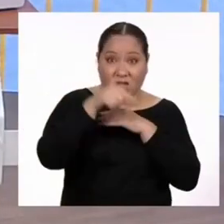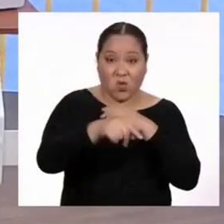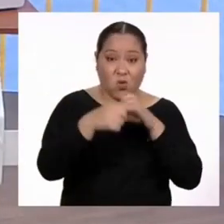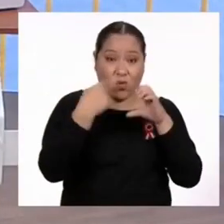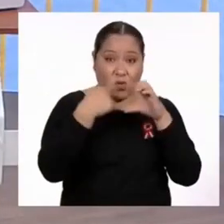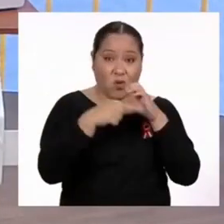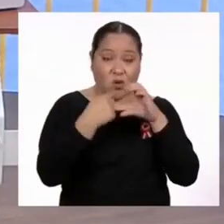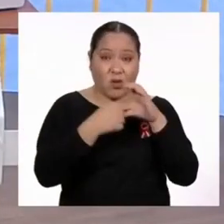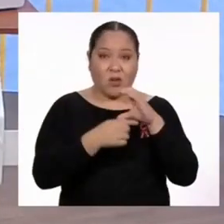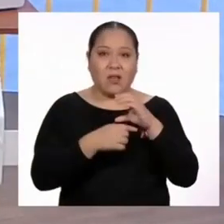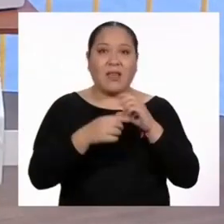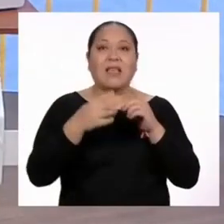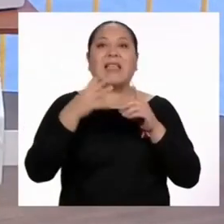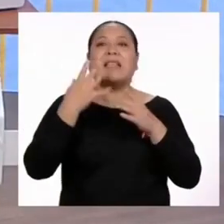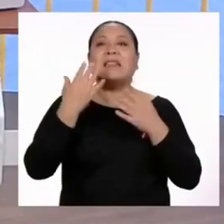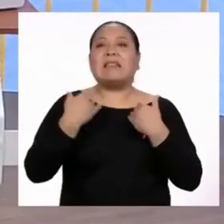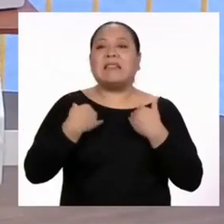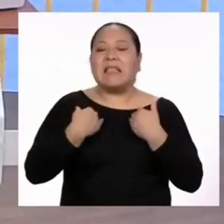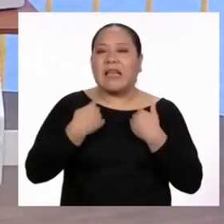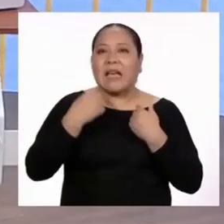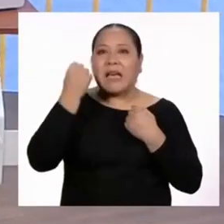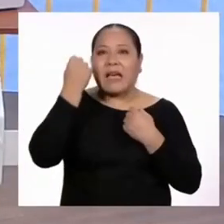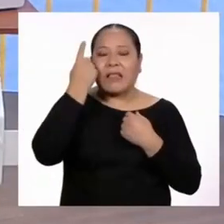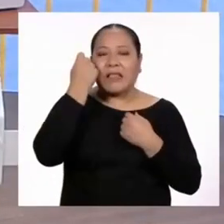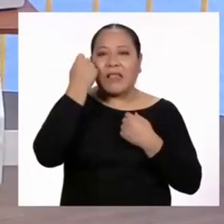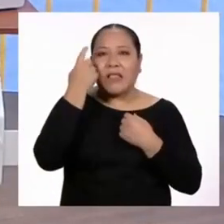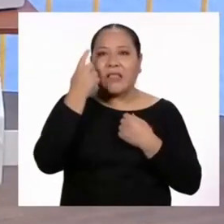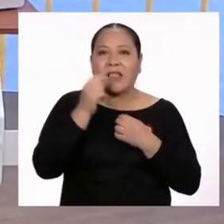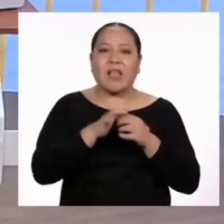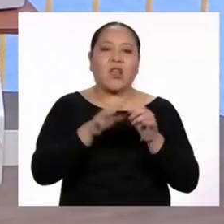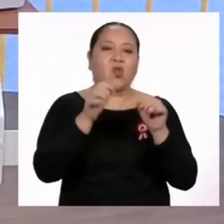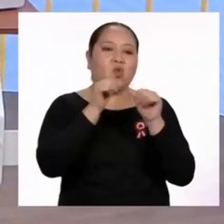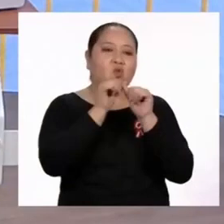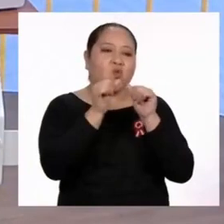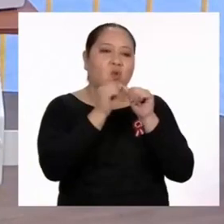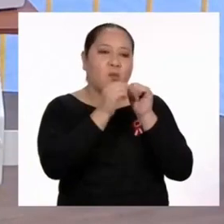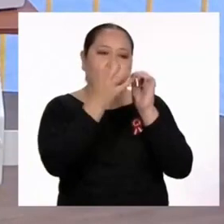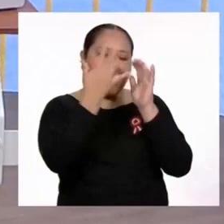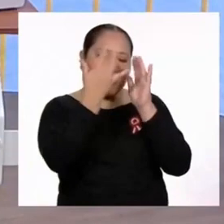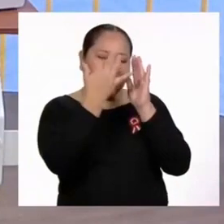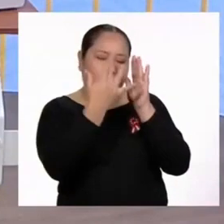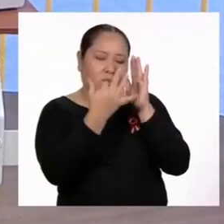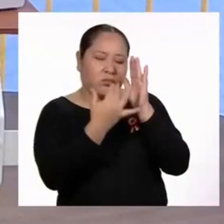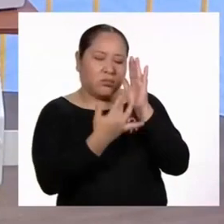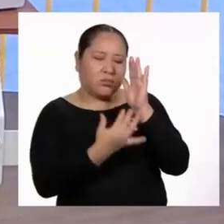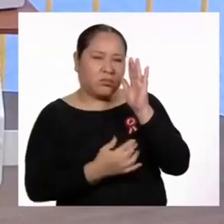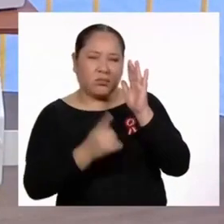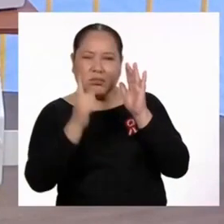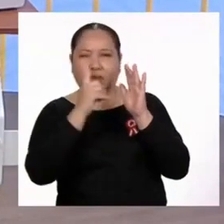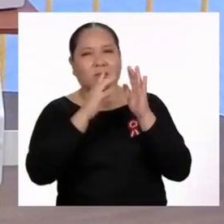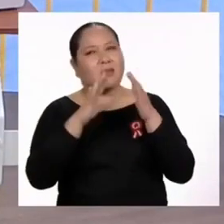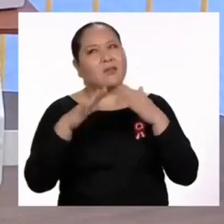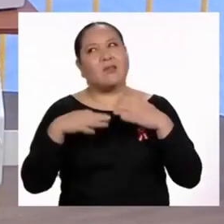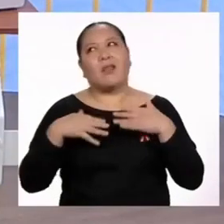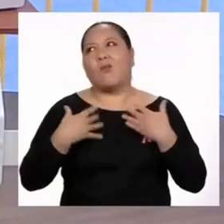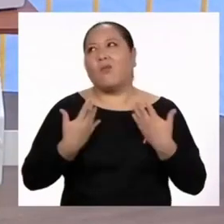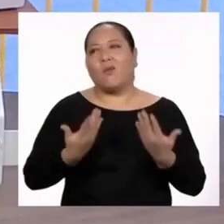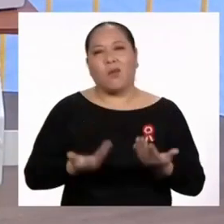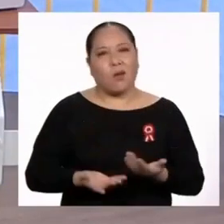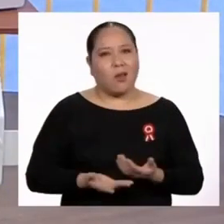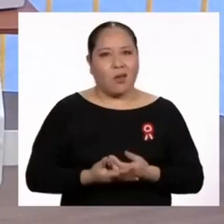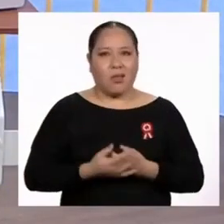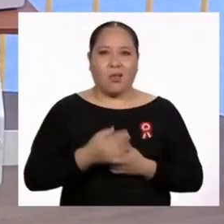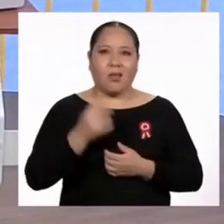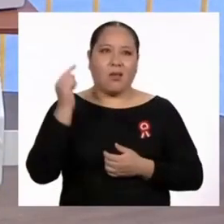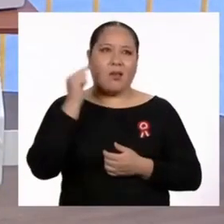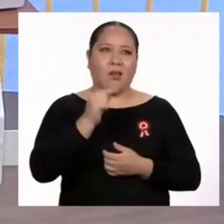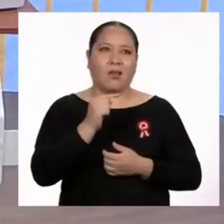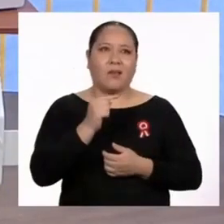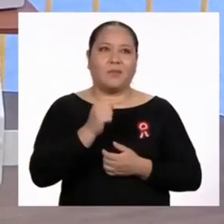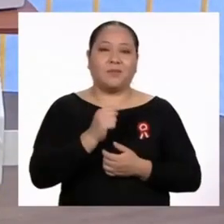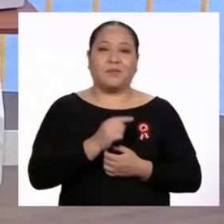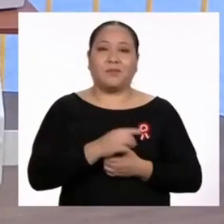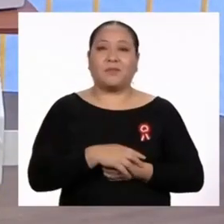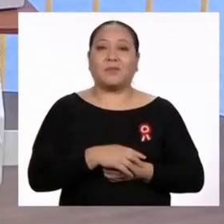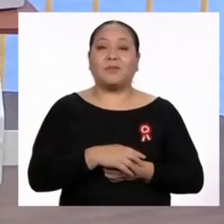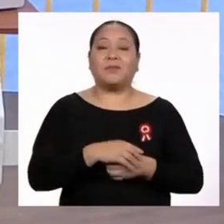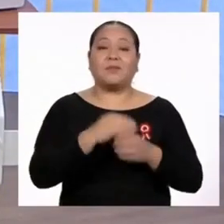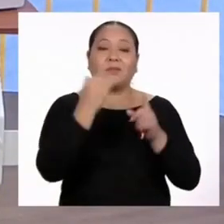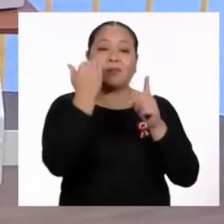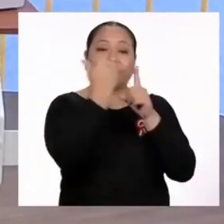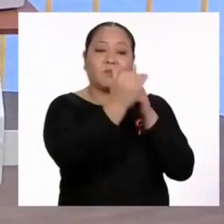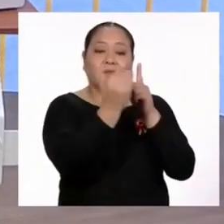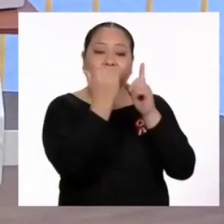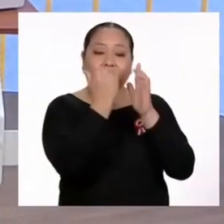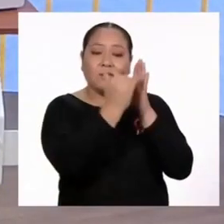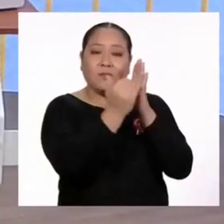que descifrar y calcular una cantidad de números imposibles, sacándoles los